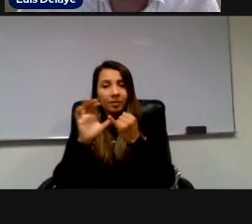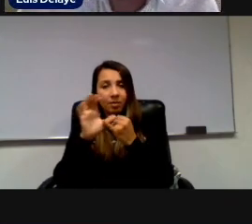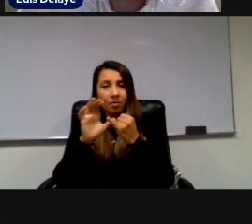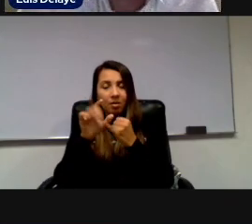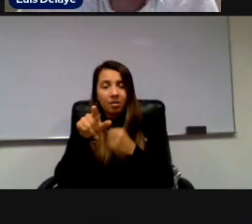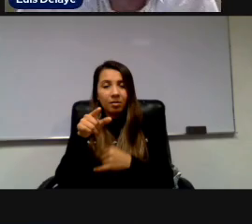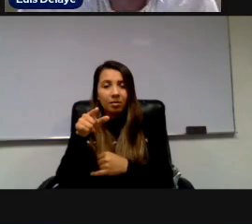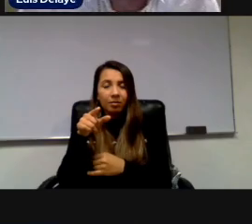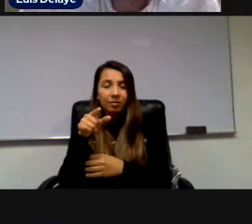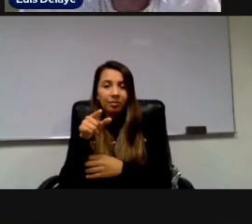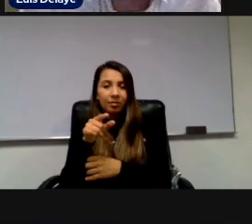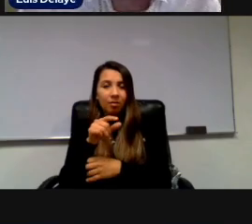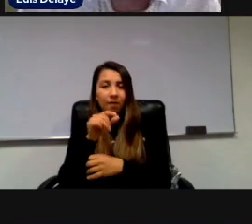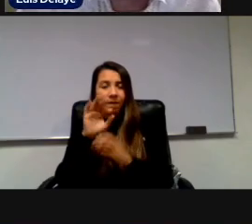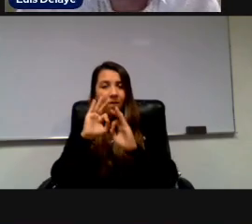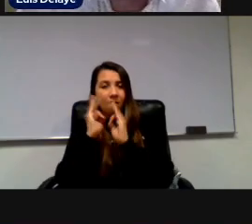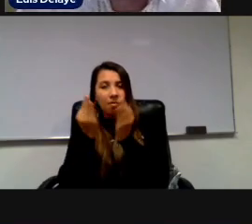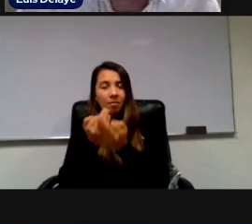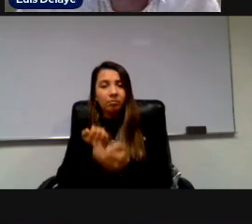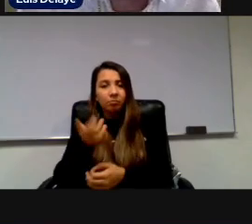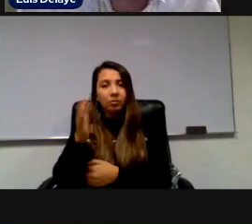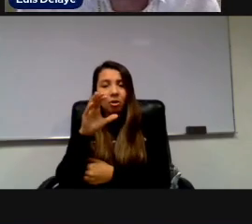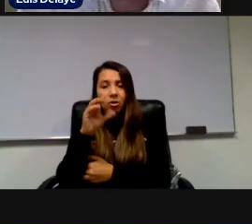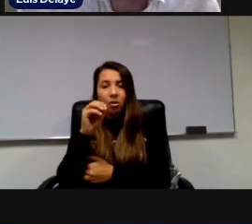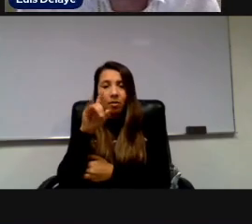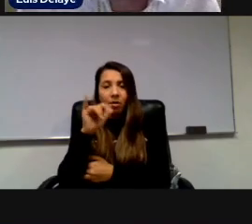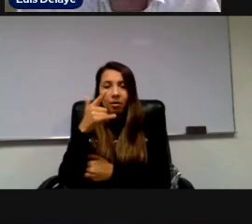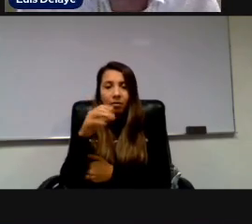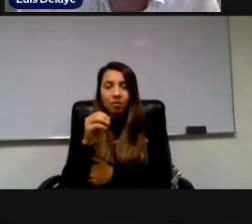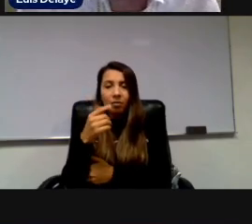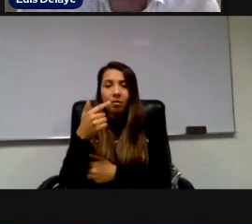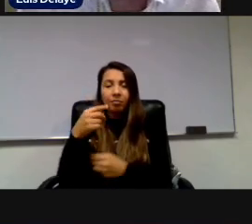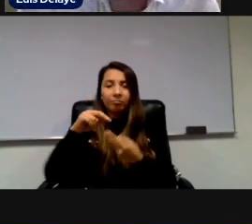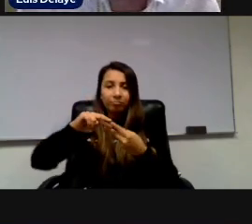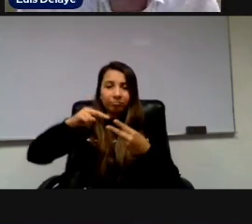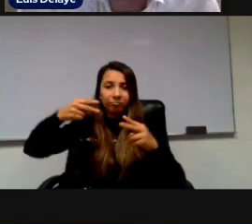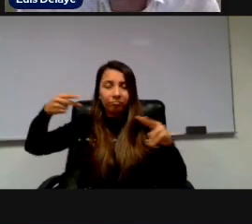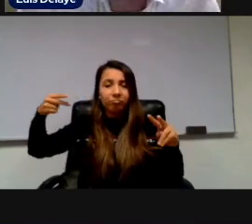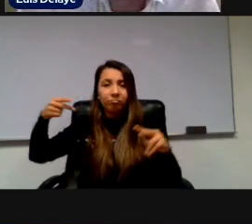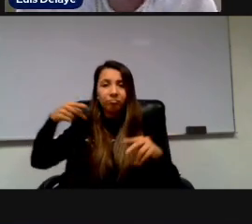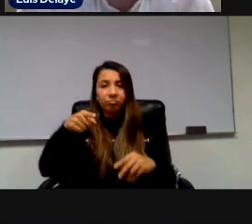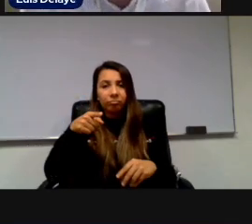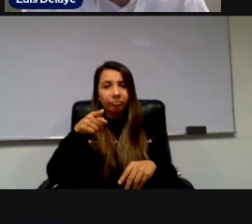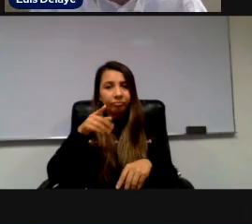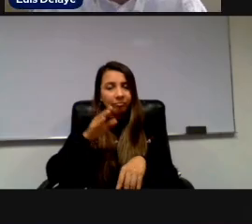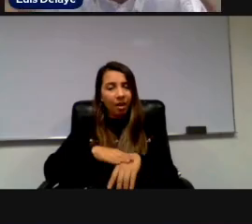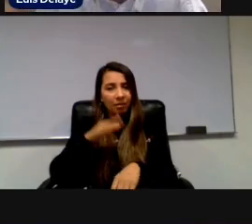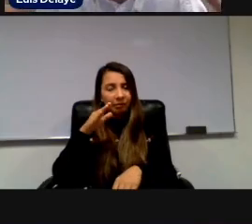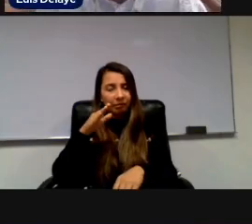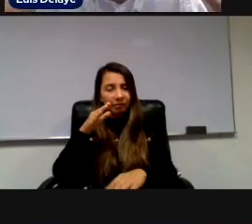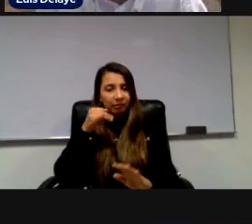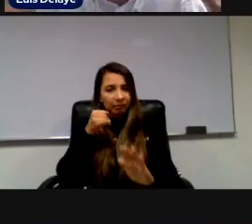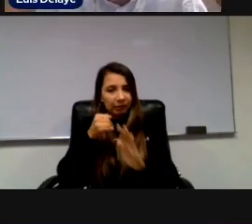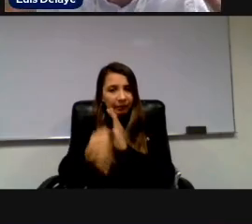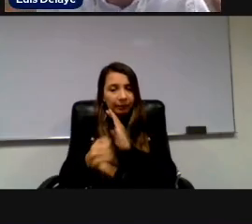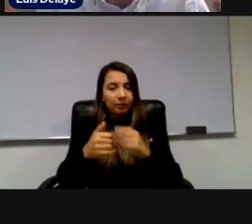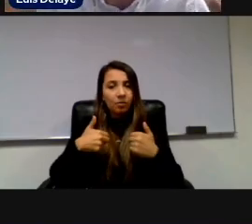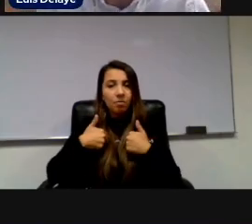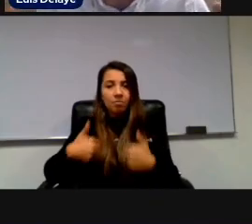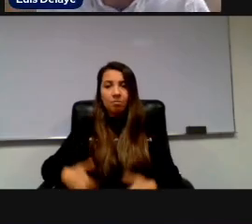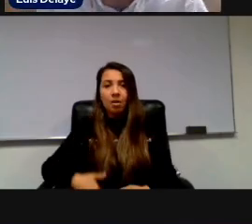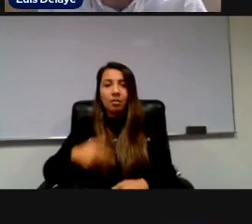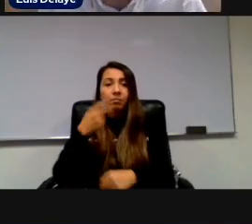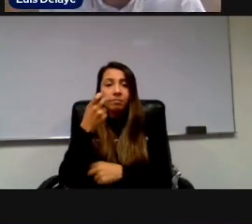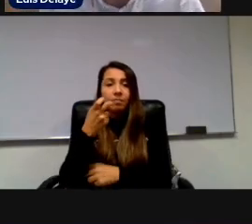genético, que están increíblemente conservados en todos los seres vivos, y es un poco difícil de entender cómo estas estructuras